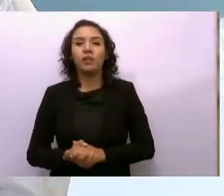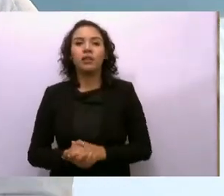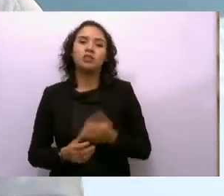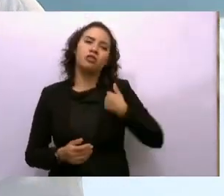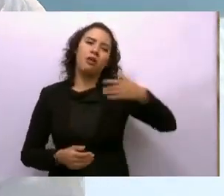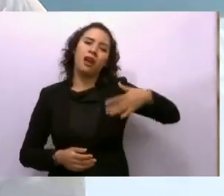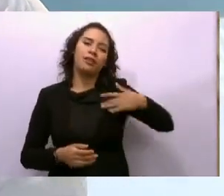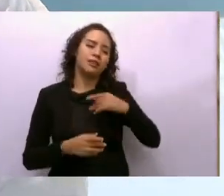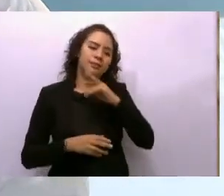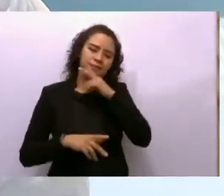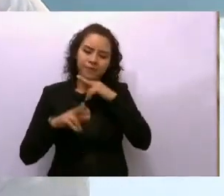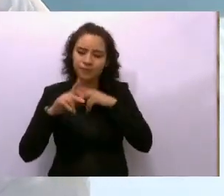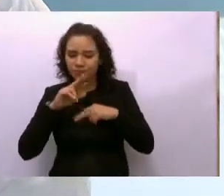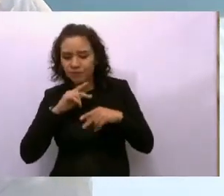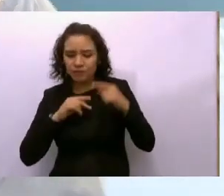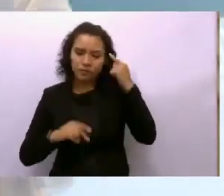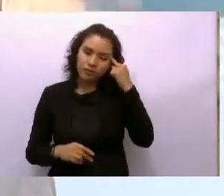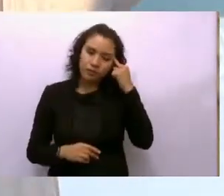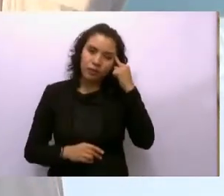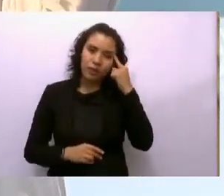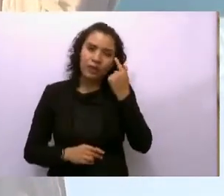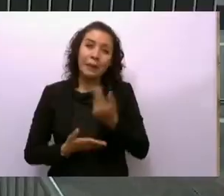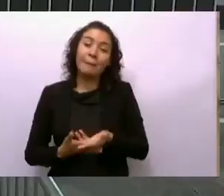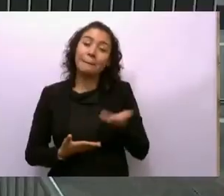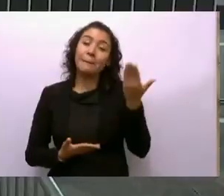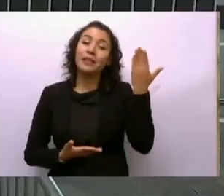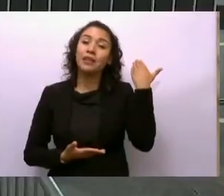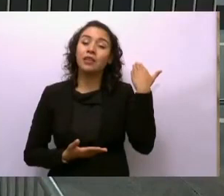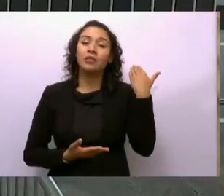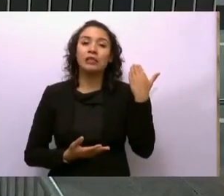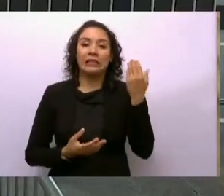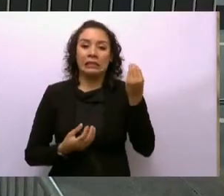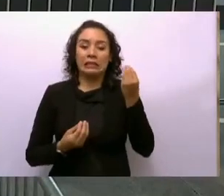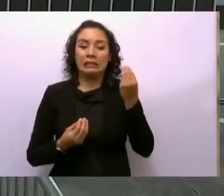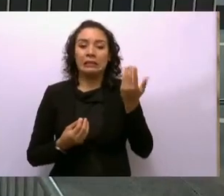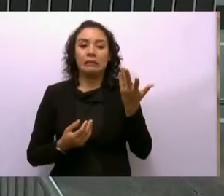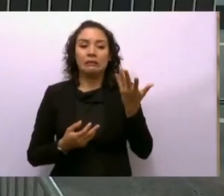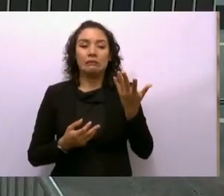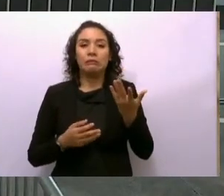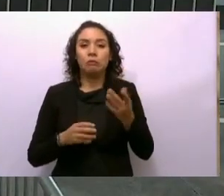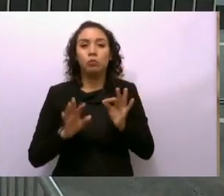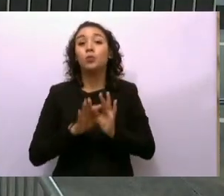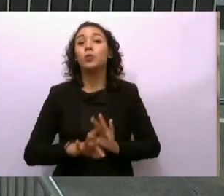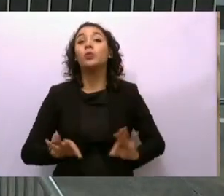alguna preocupación. Era un momento decisivo.